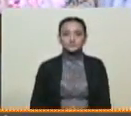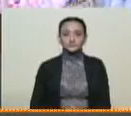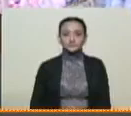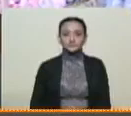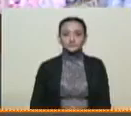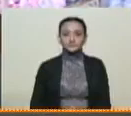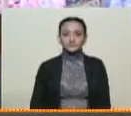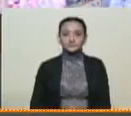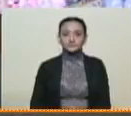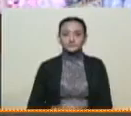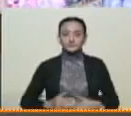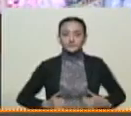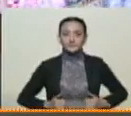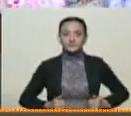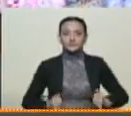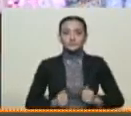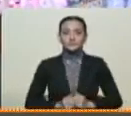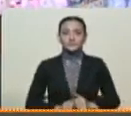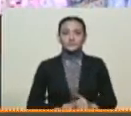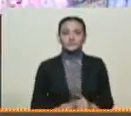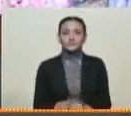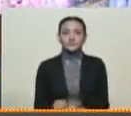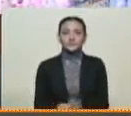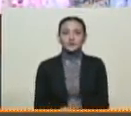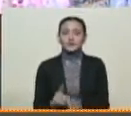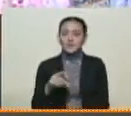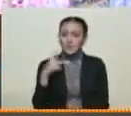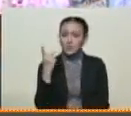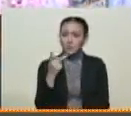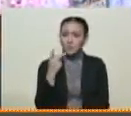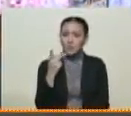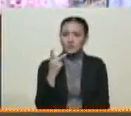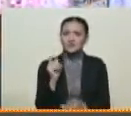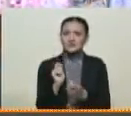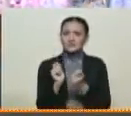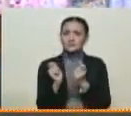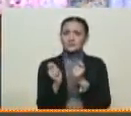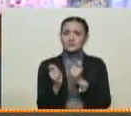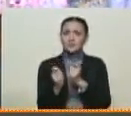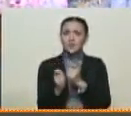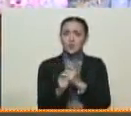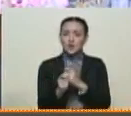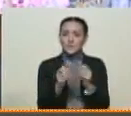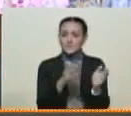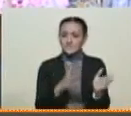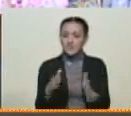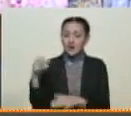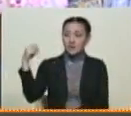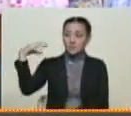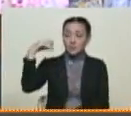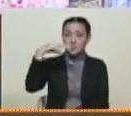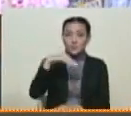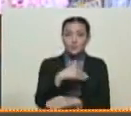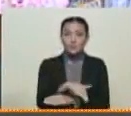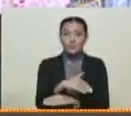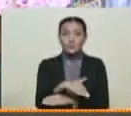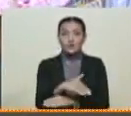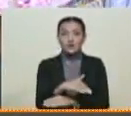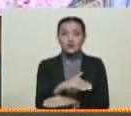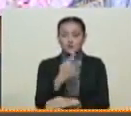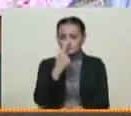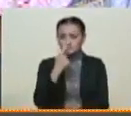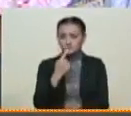Pero para eso también, más allá de las políticas de transformación urbana, del plan de reiluminación de las calles, de la